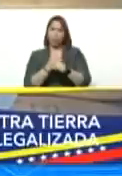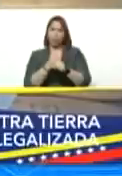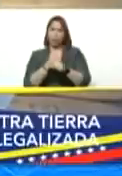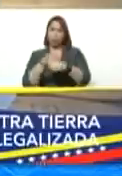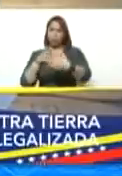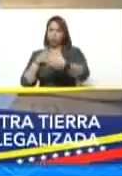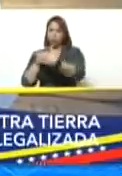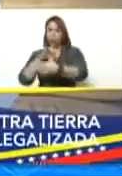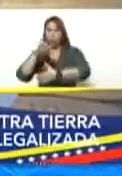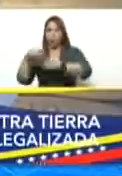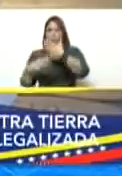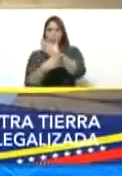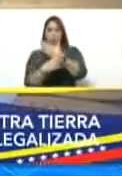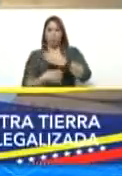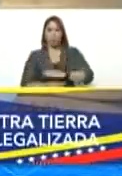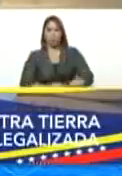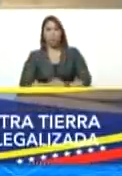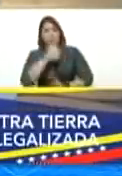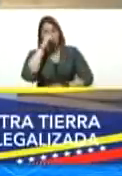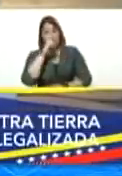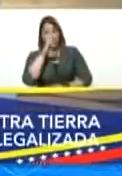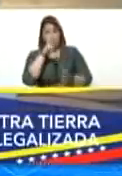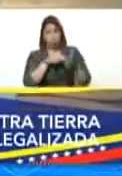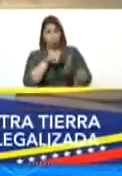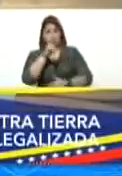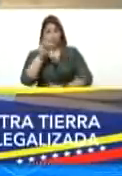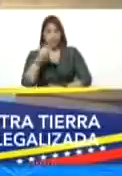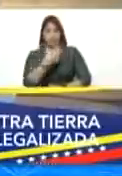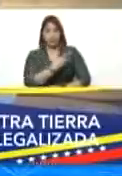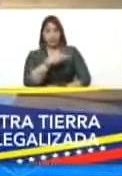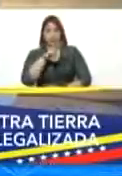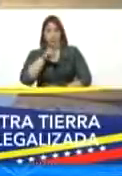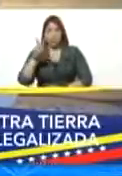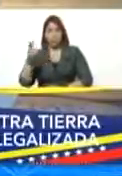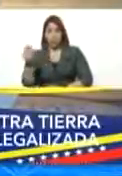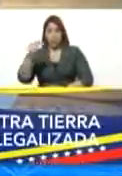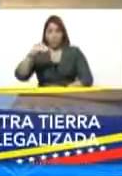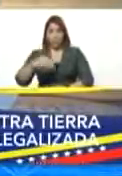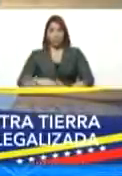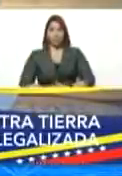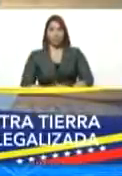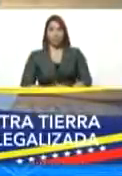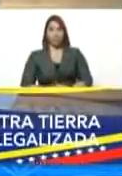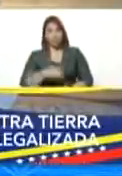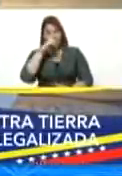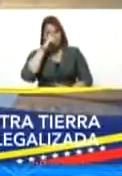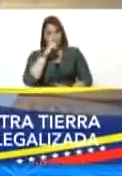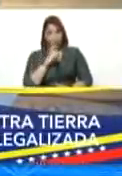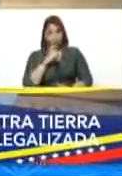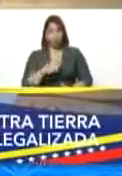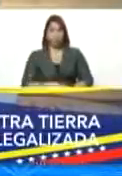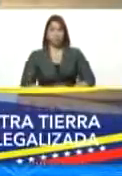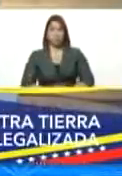bobolonguismo. En el año 2020, 322 más. En el año